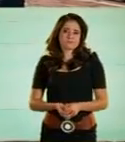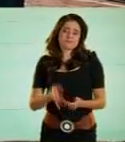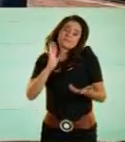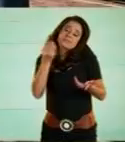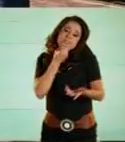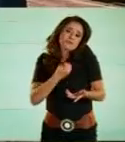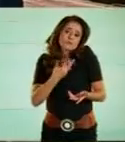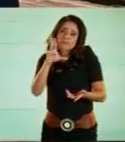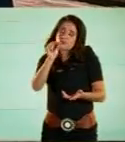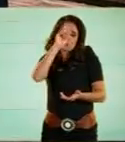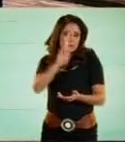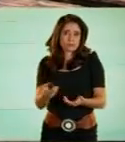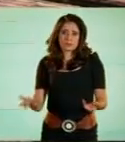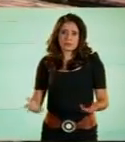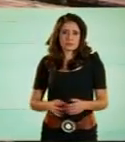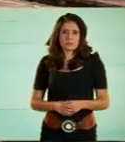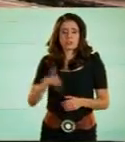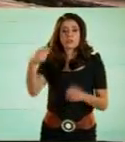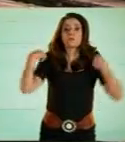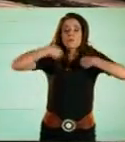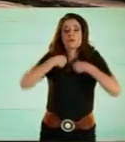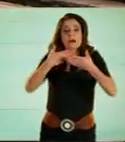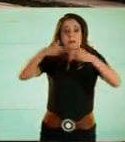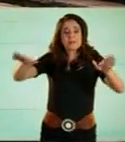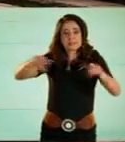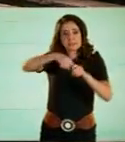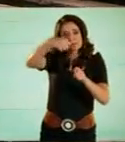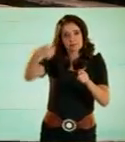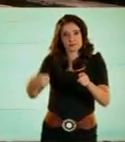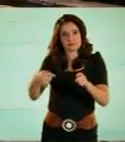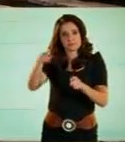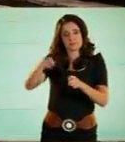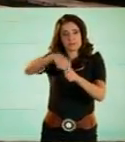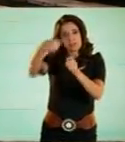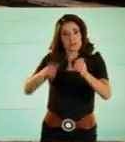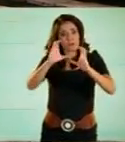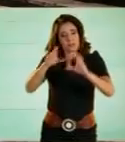Pues ya ni modo. Ey, tu mochila está abierta al lado de ella.